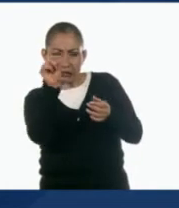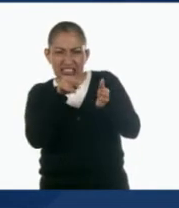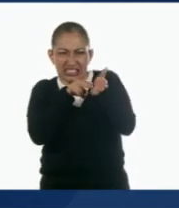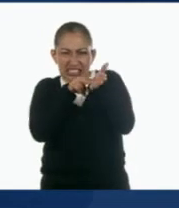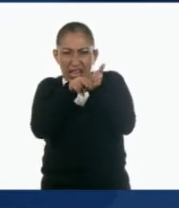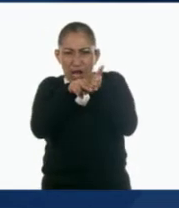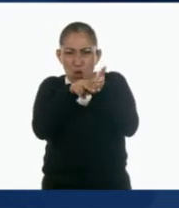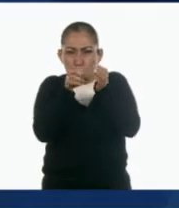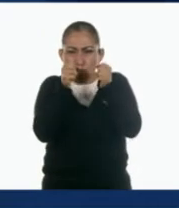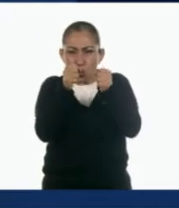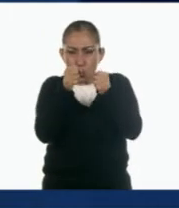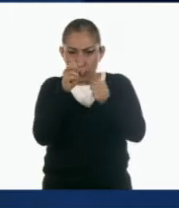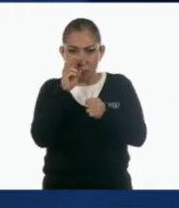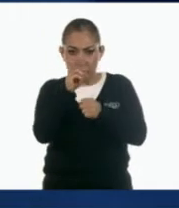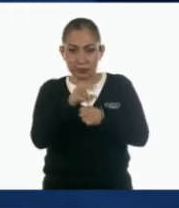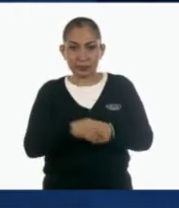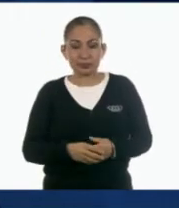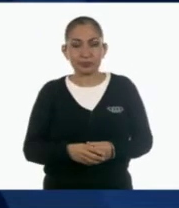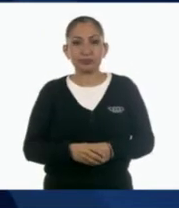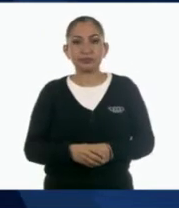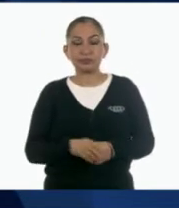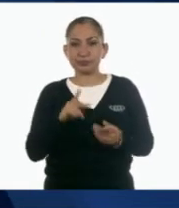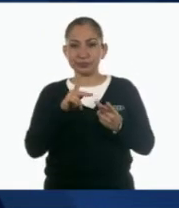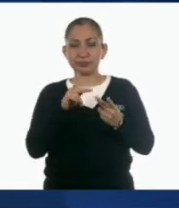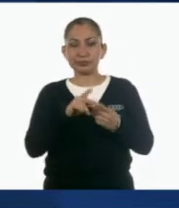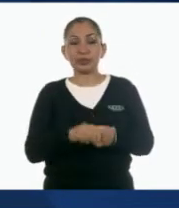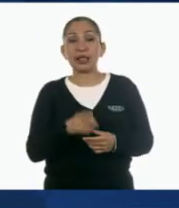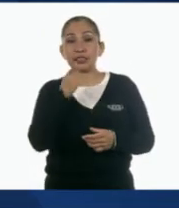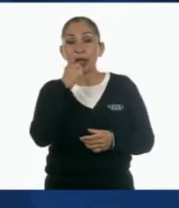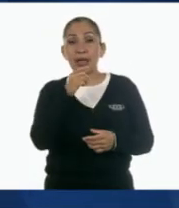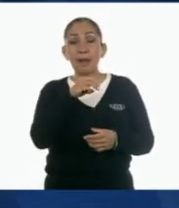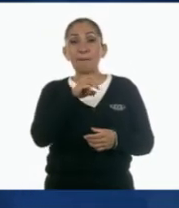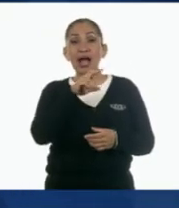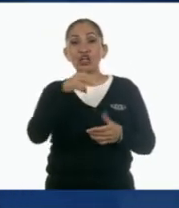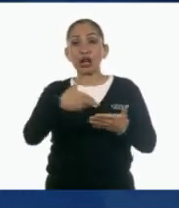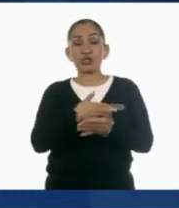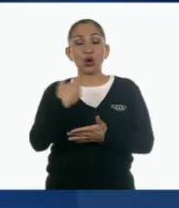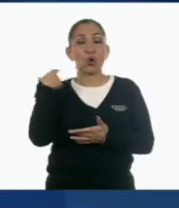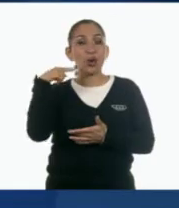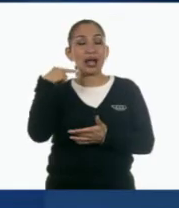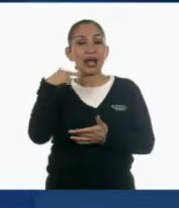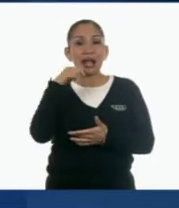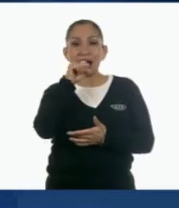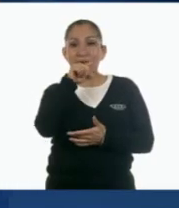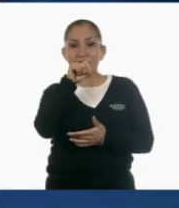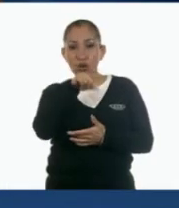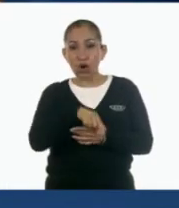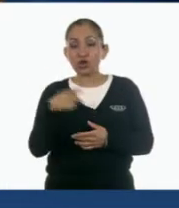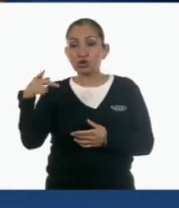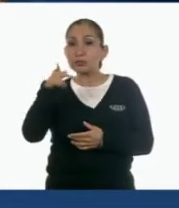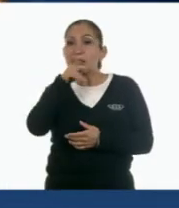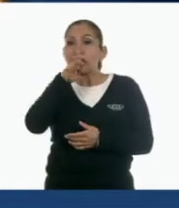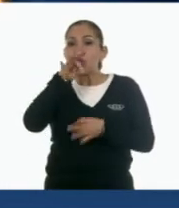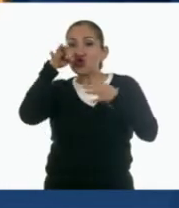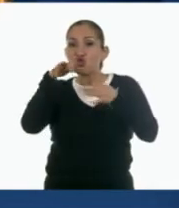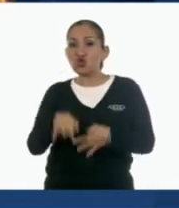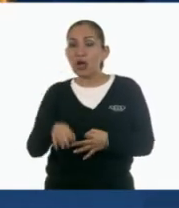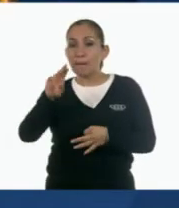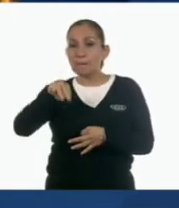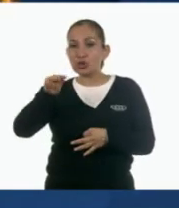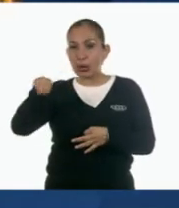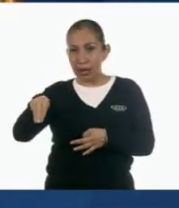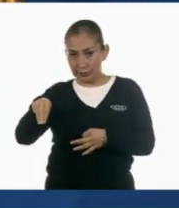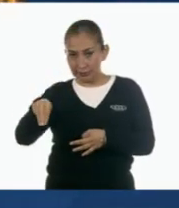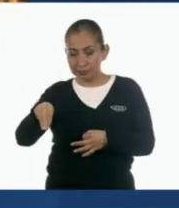ahí destacadas. Perfecto. Dice: Mario nació en Guadalajara, Jalisco. Sus padres eran oriundos de